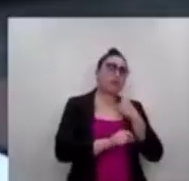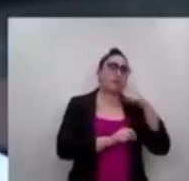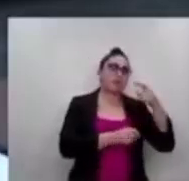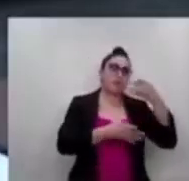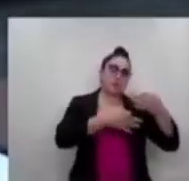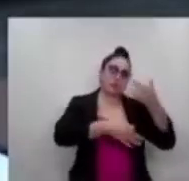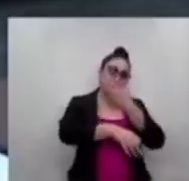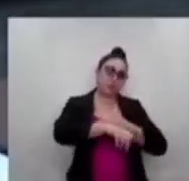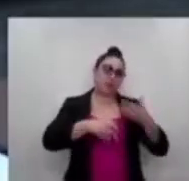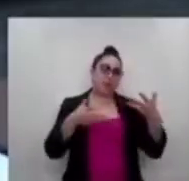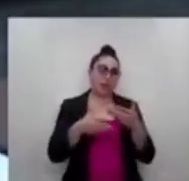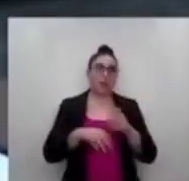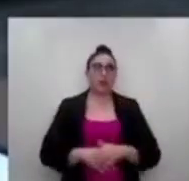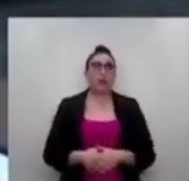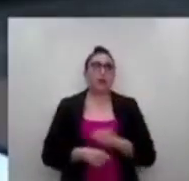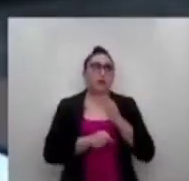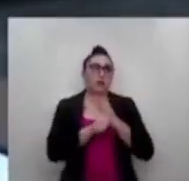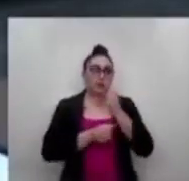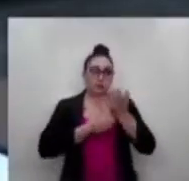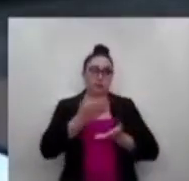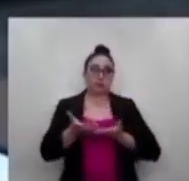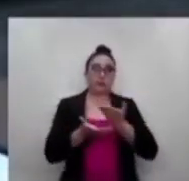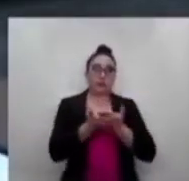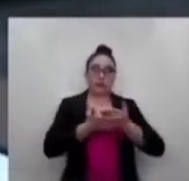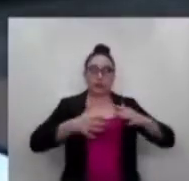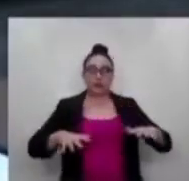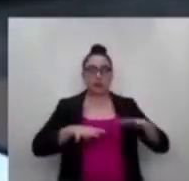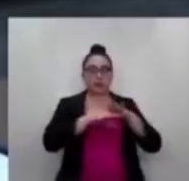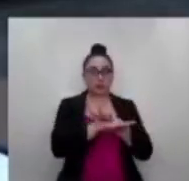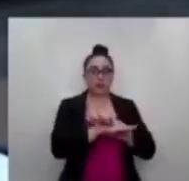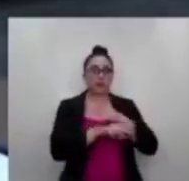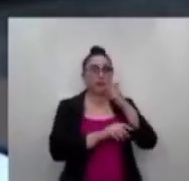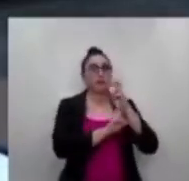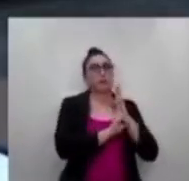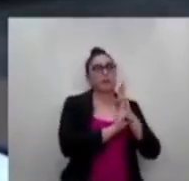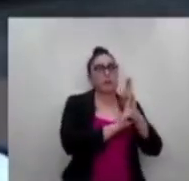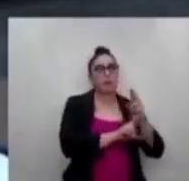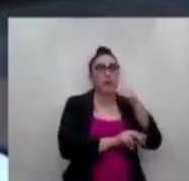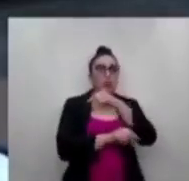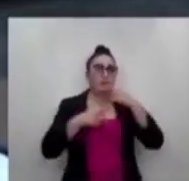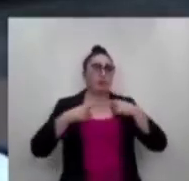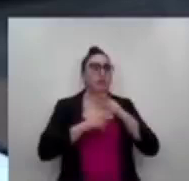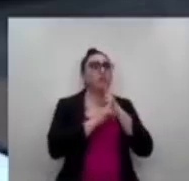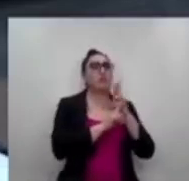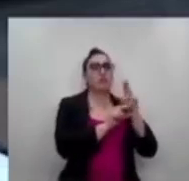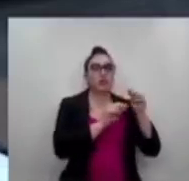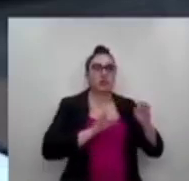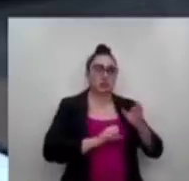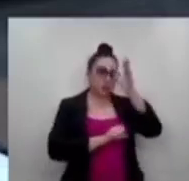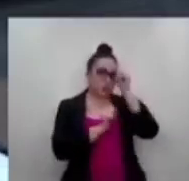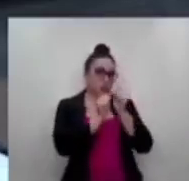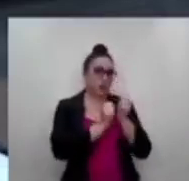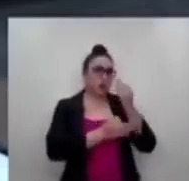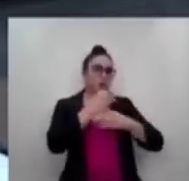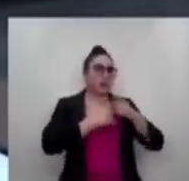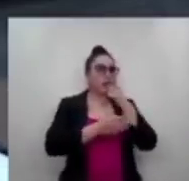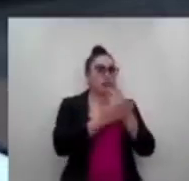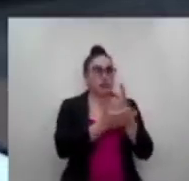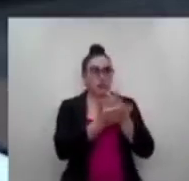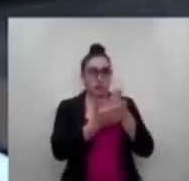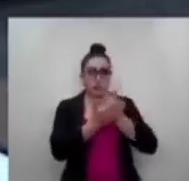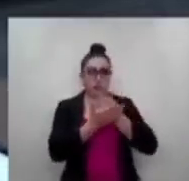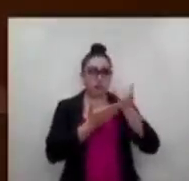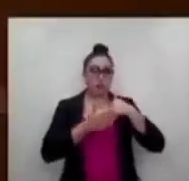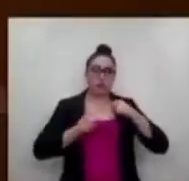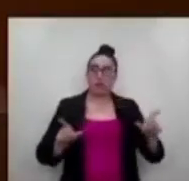En consecuencia, se propone revocar la resolución impugnada para los efectos que se precisan en el proyecto. Es la cuenta, magistrada